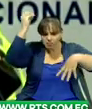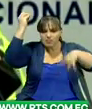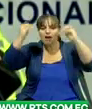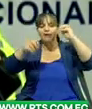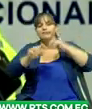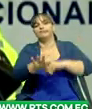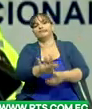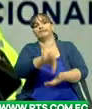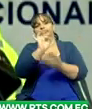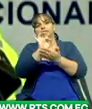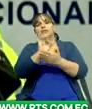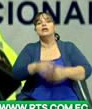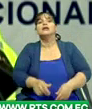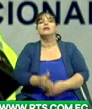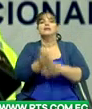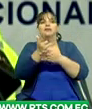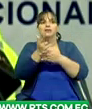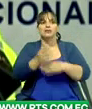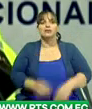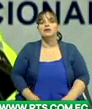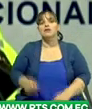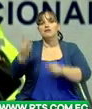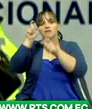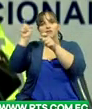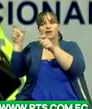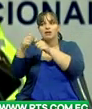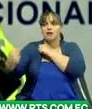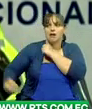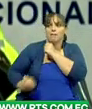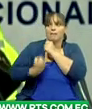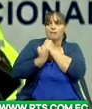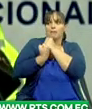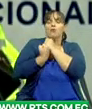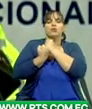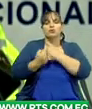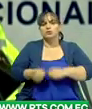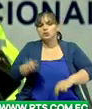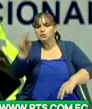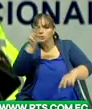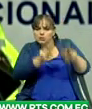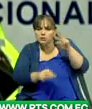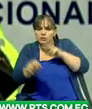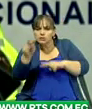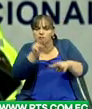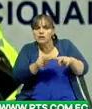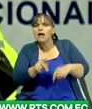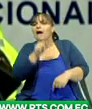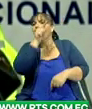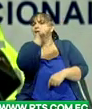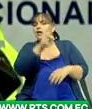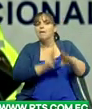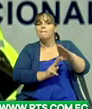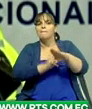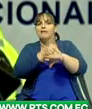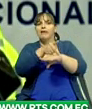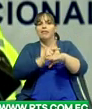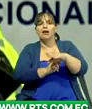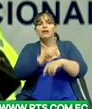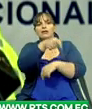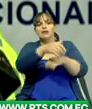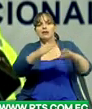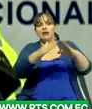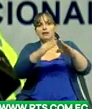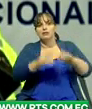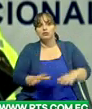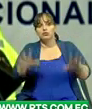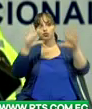de inteligencia en coordinación con fiscalía, se conocía que habría un inmueble en donde estarían guardando en las